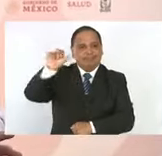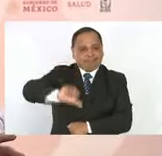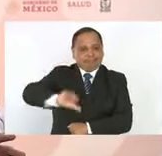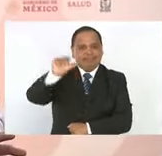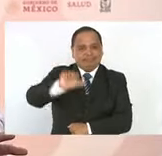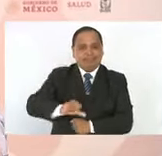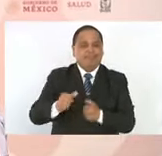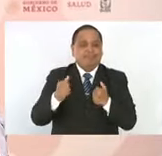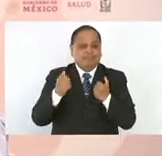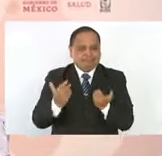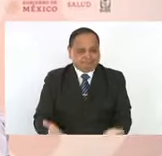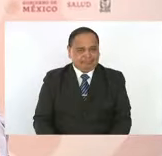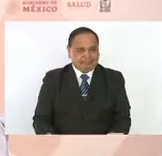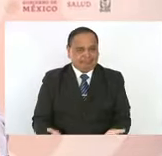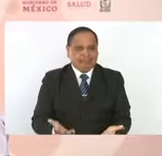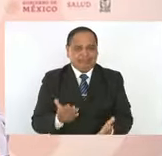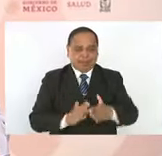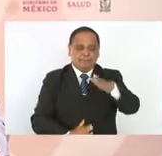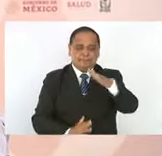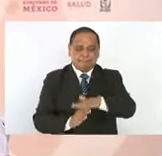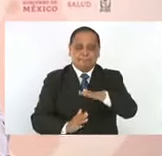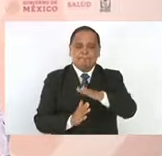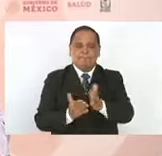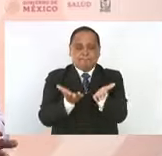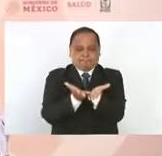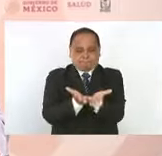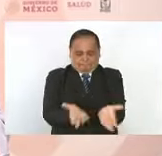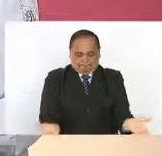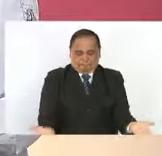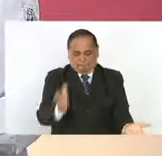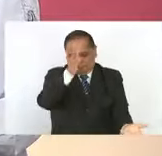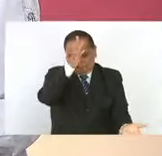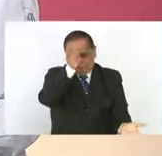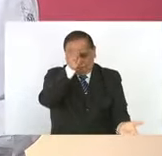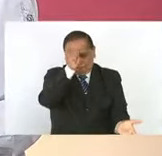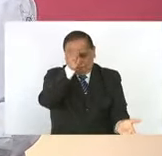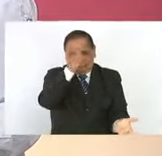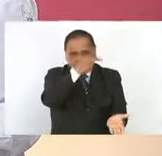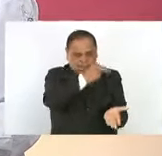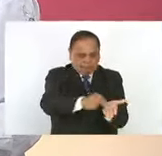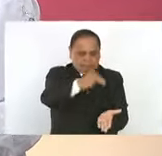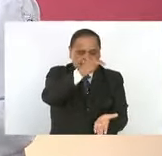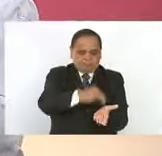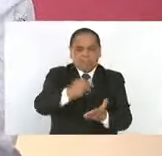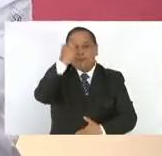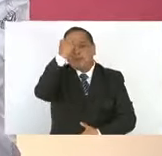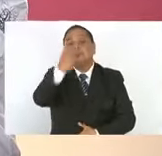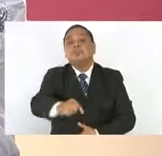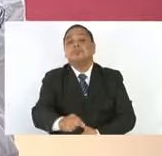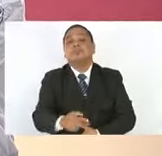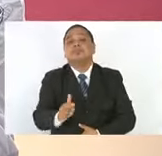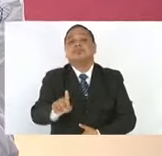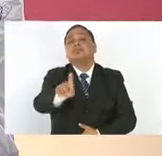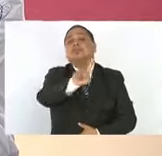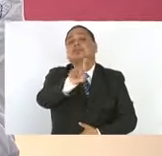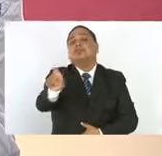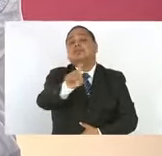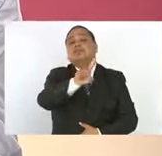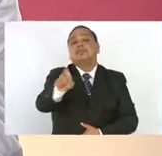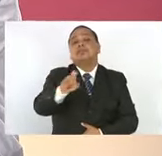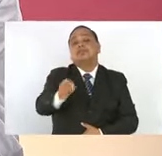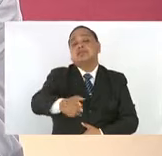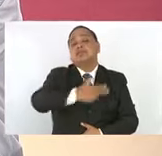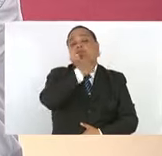que ya está en la mesa el planteamiento para la continuación de este convenio. Ahora, para lograr contratar a 100 especialistas más